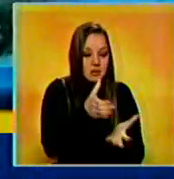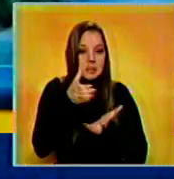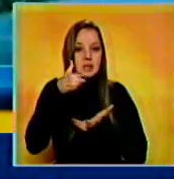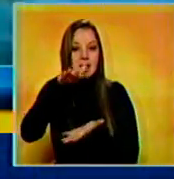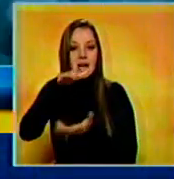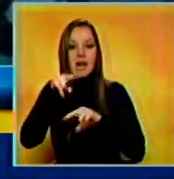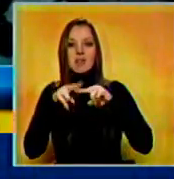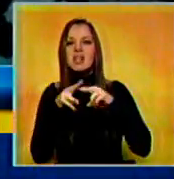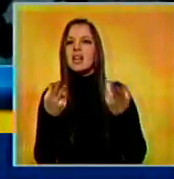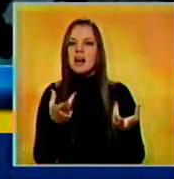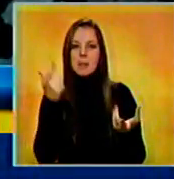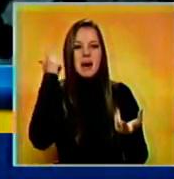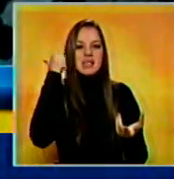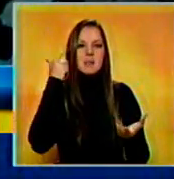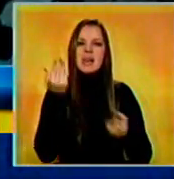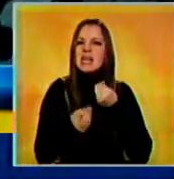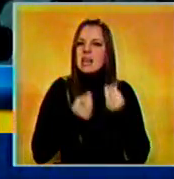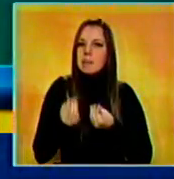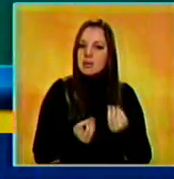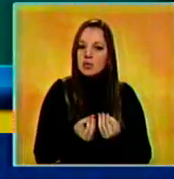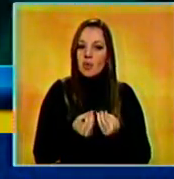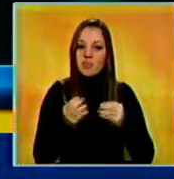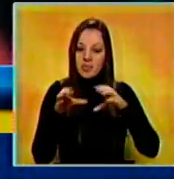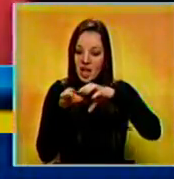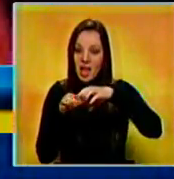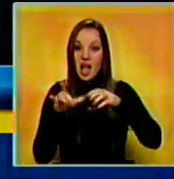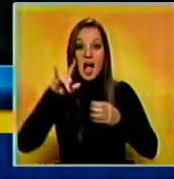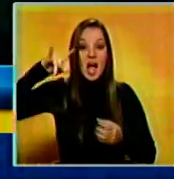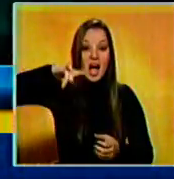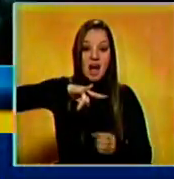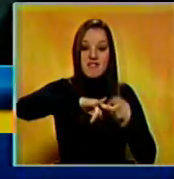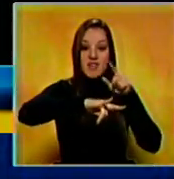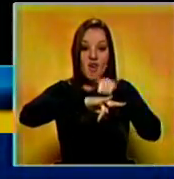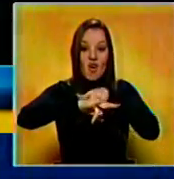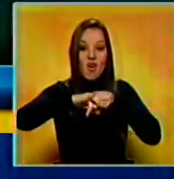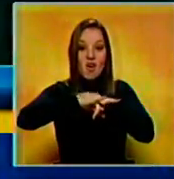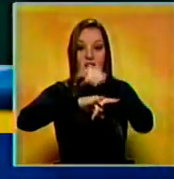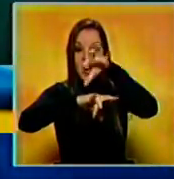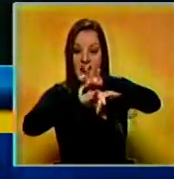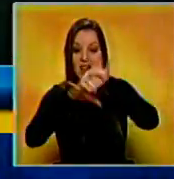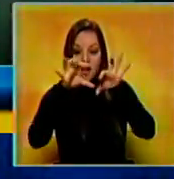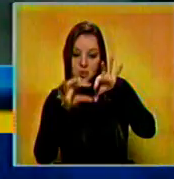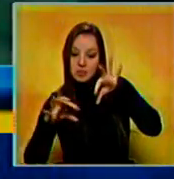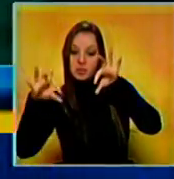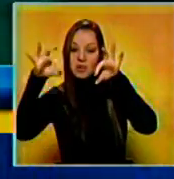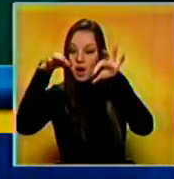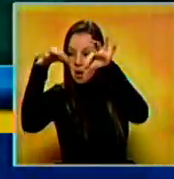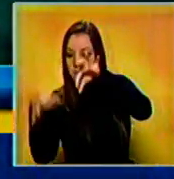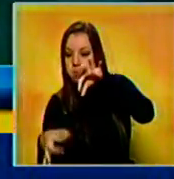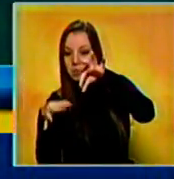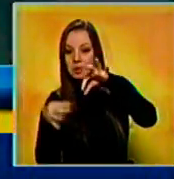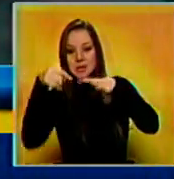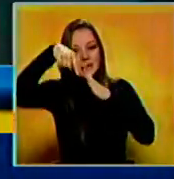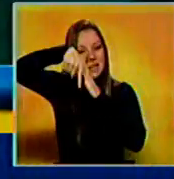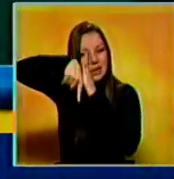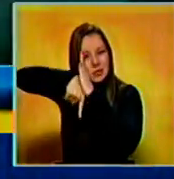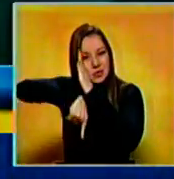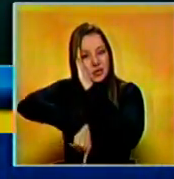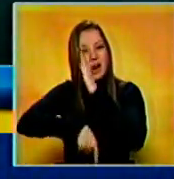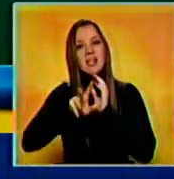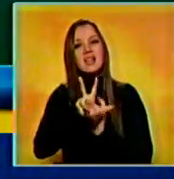conocer las causas del accidente la cola del avión fue hallada el miércoles volcada en el lecho del mar de Java a una profundidad de